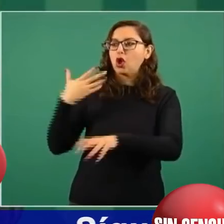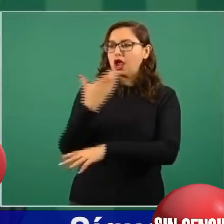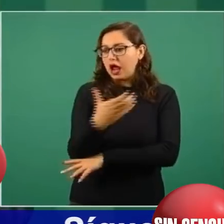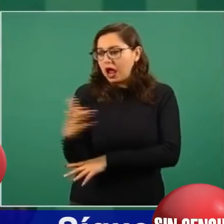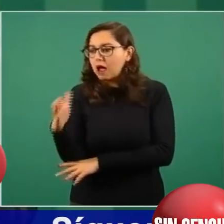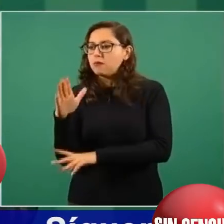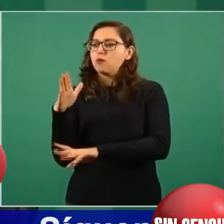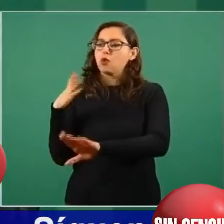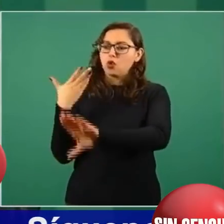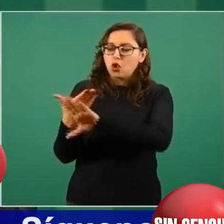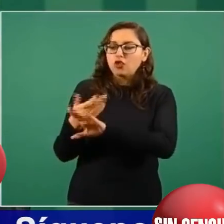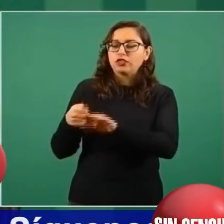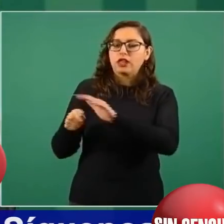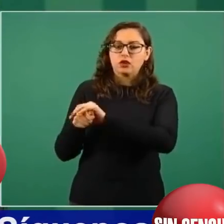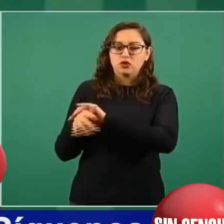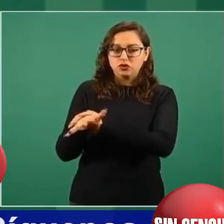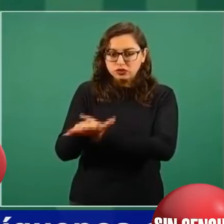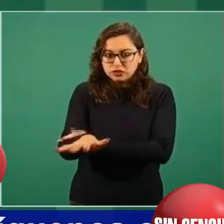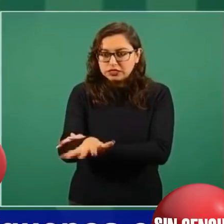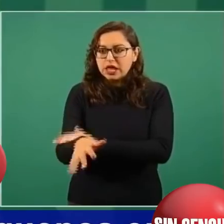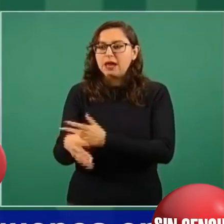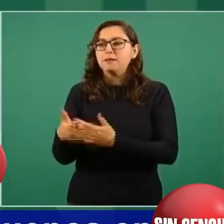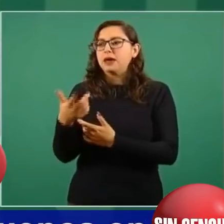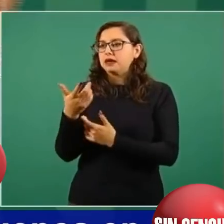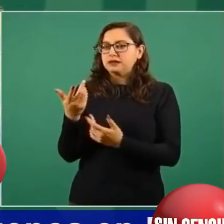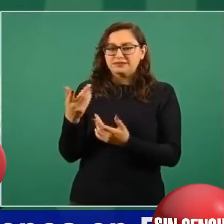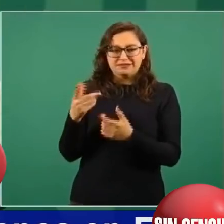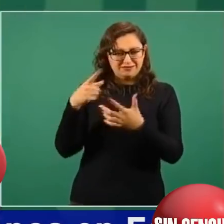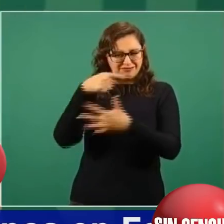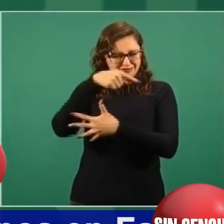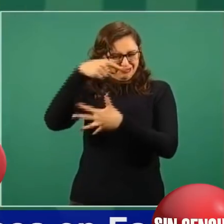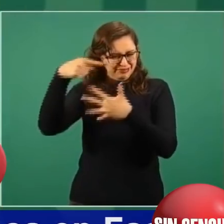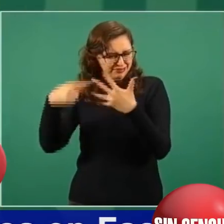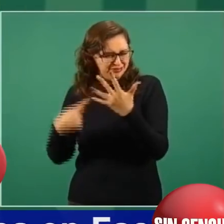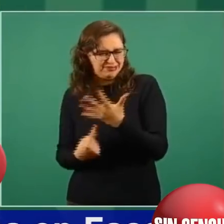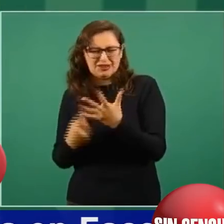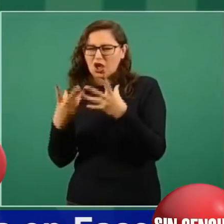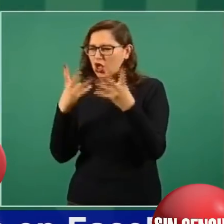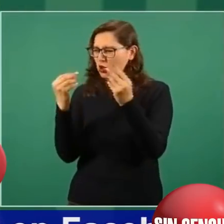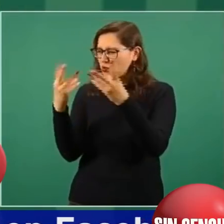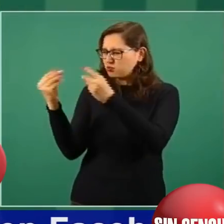el cierre del MESHE, todo eso.